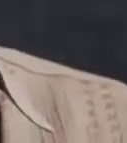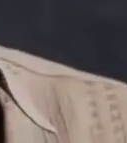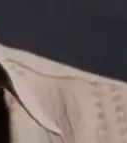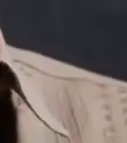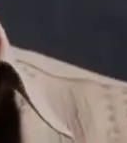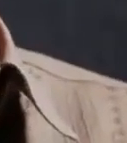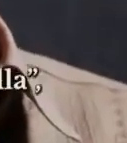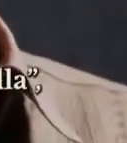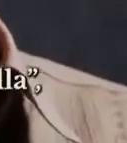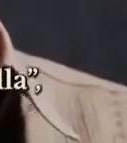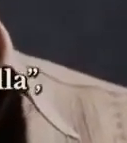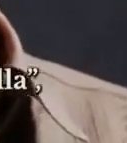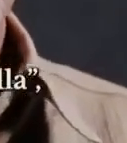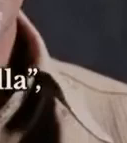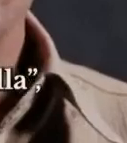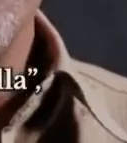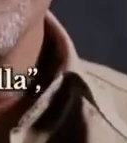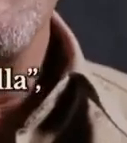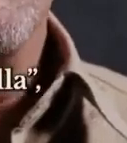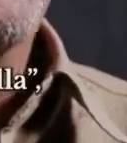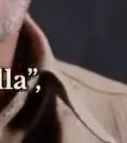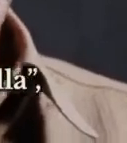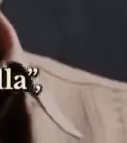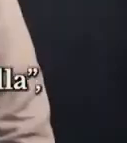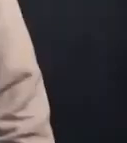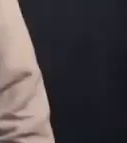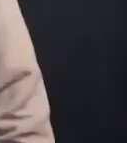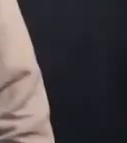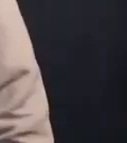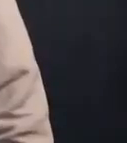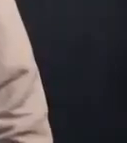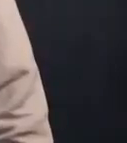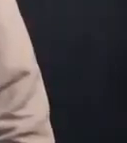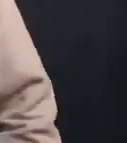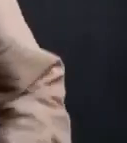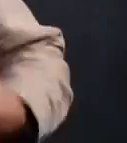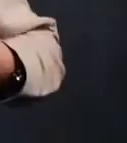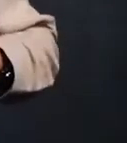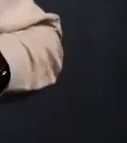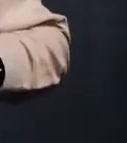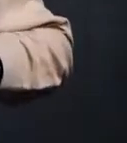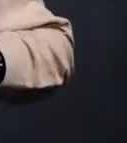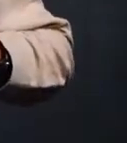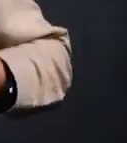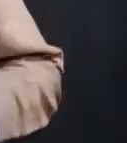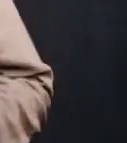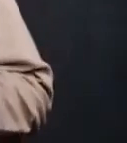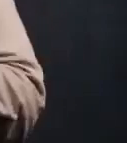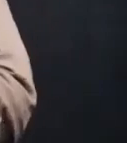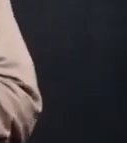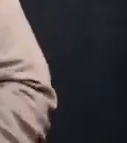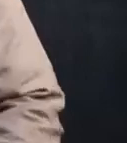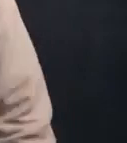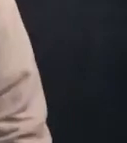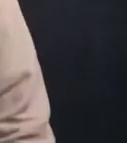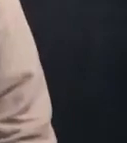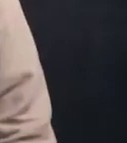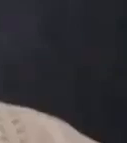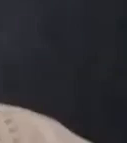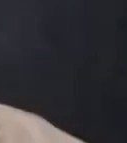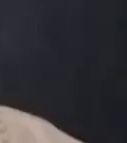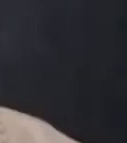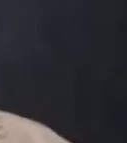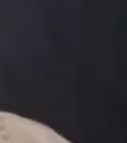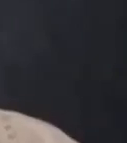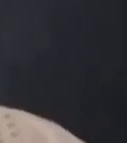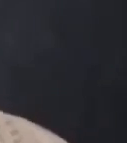dijo general de que lo hicieron pero todavía no tienen las tres pero no lo llevan y serranito y se la dio